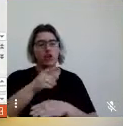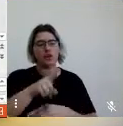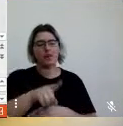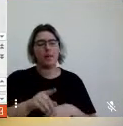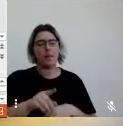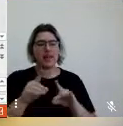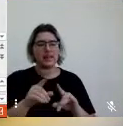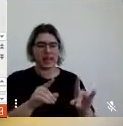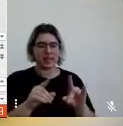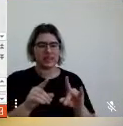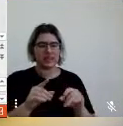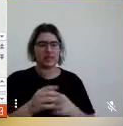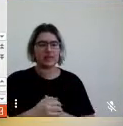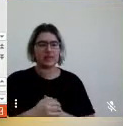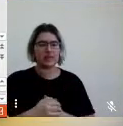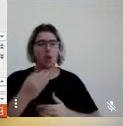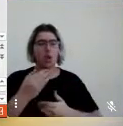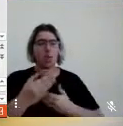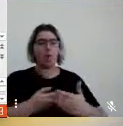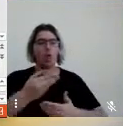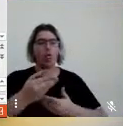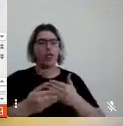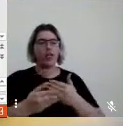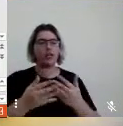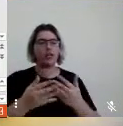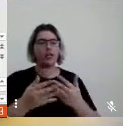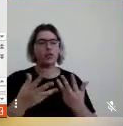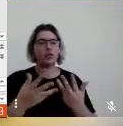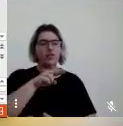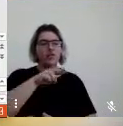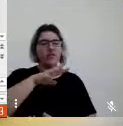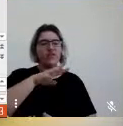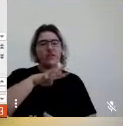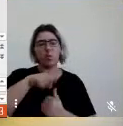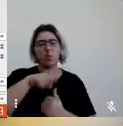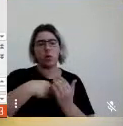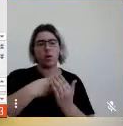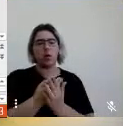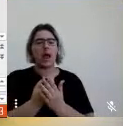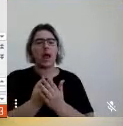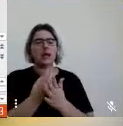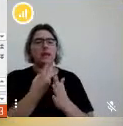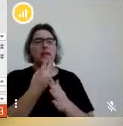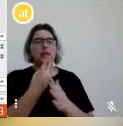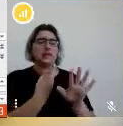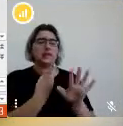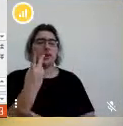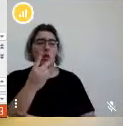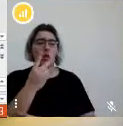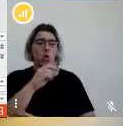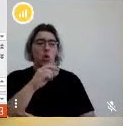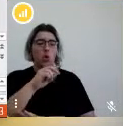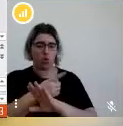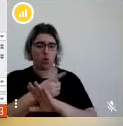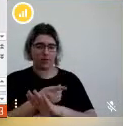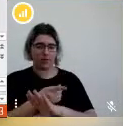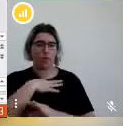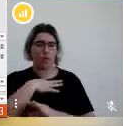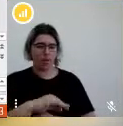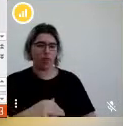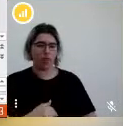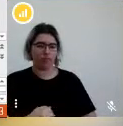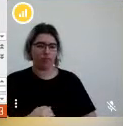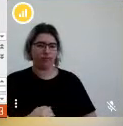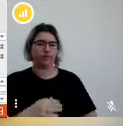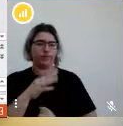en personas sanas dura entre 24 y 72 horas. Por eso, en algunas ocasiones, pacientes y